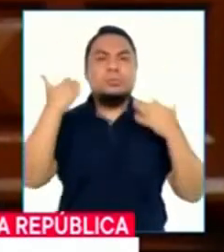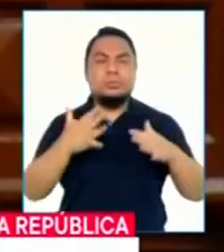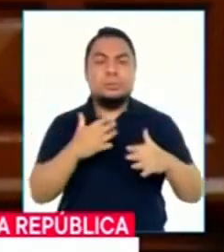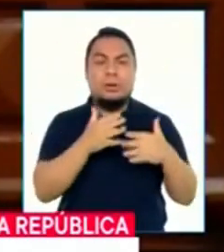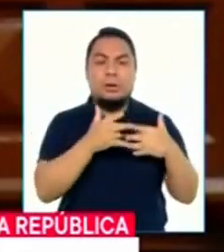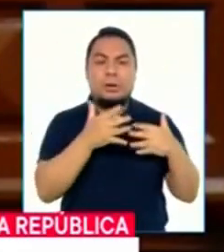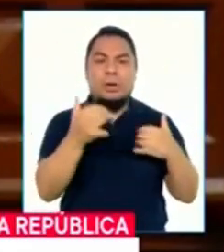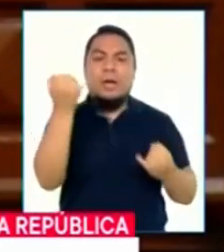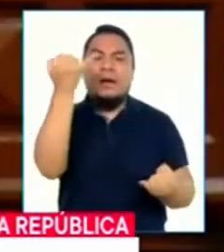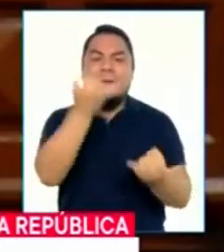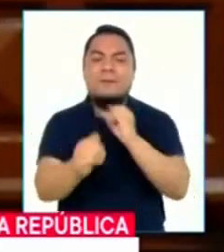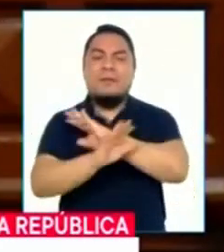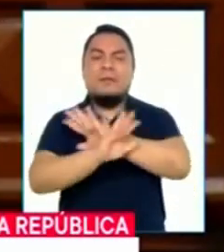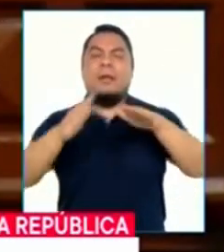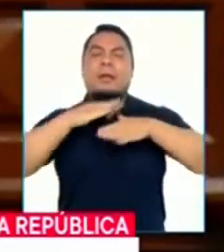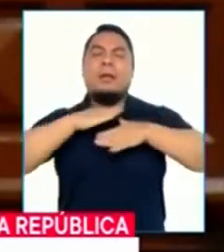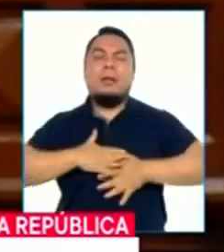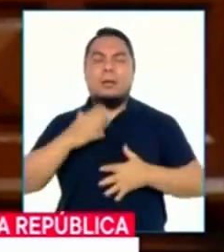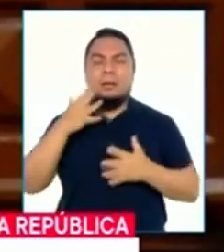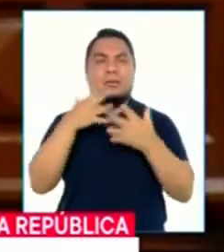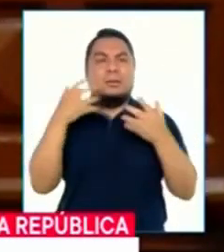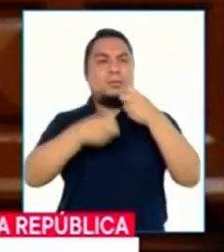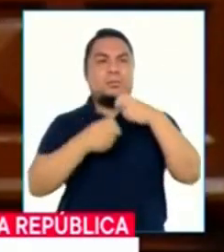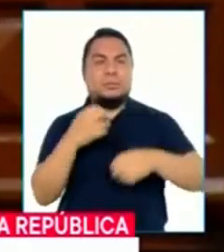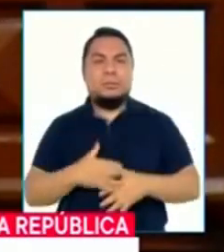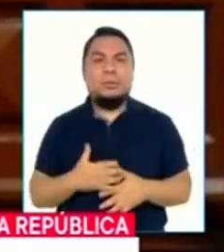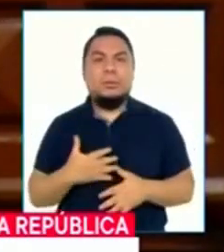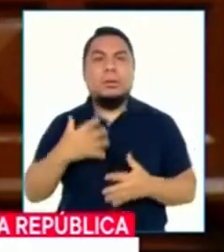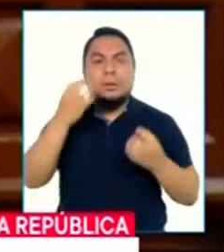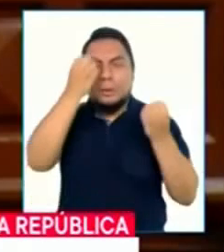su día atroz, borrándolo,